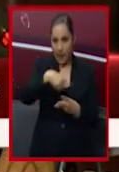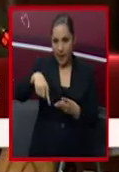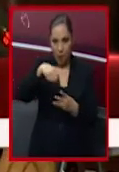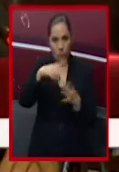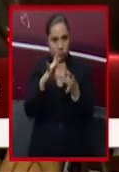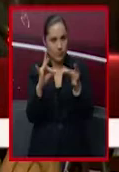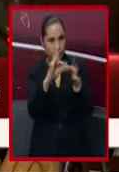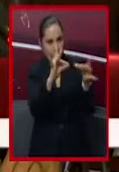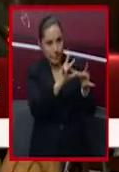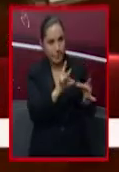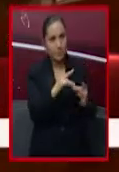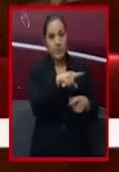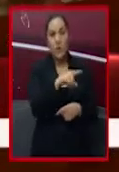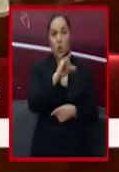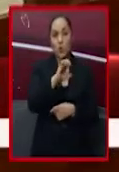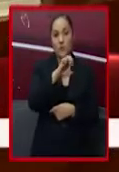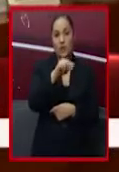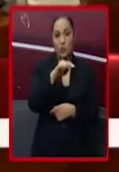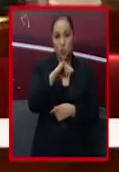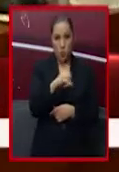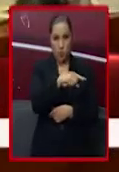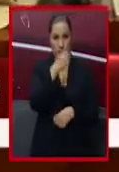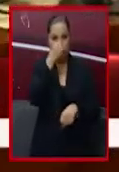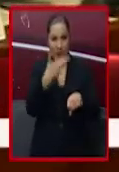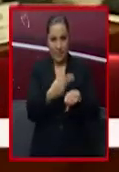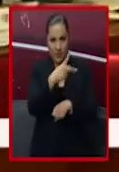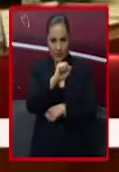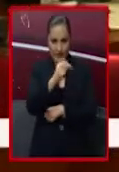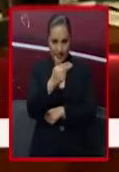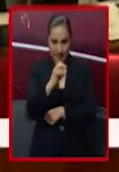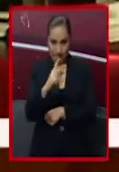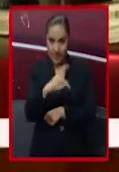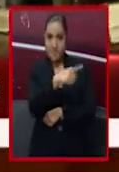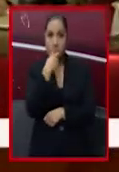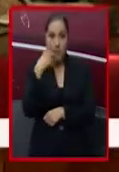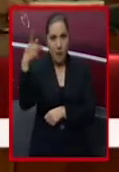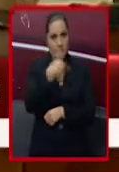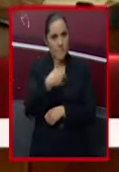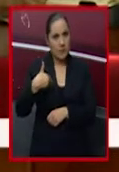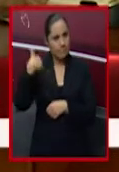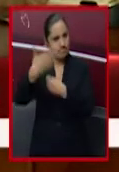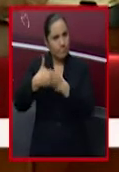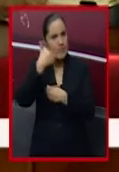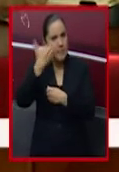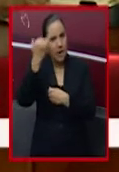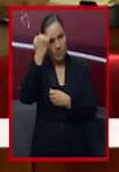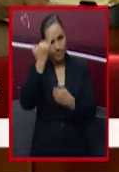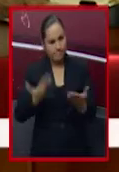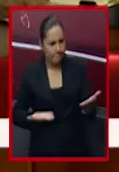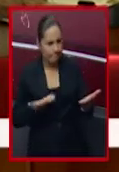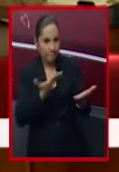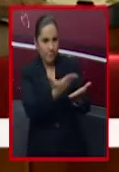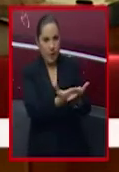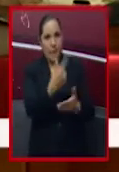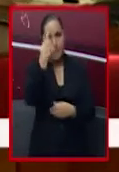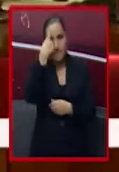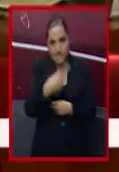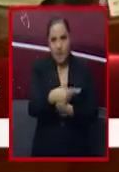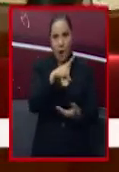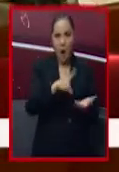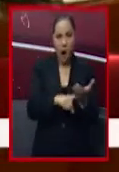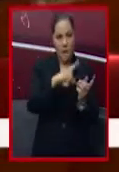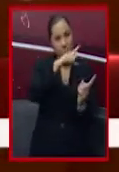materias. José Antonio Mit Curibreña, secretario de Hacienda, informó que el Ejecutivo presentará una iniciativa para fortalecer los sistemas de recepción